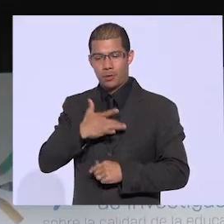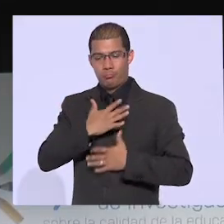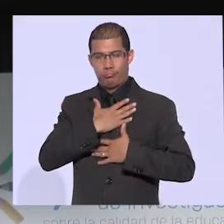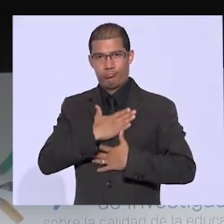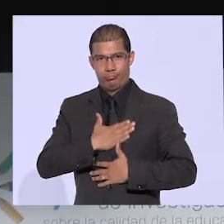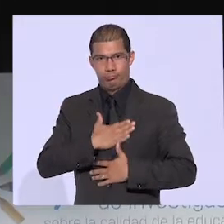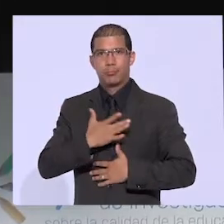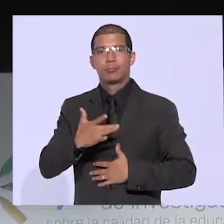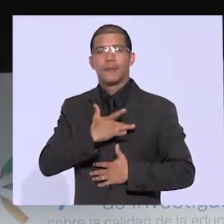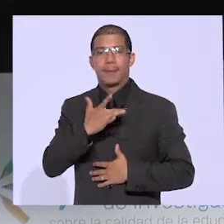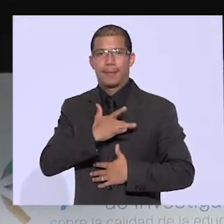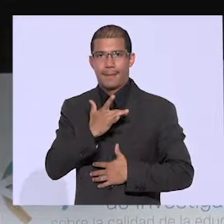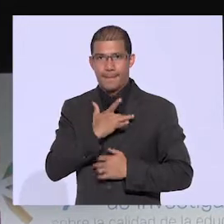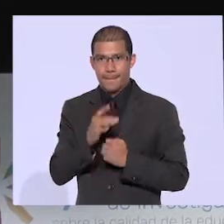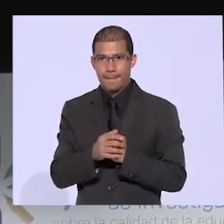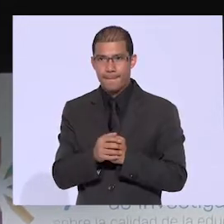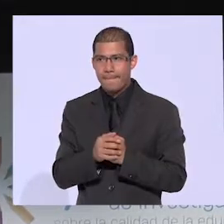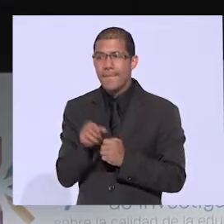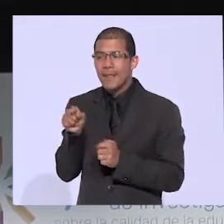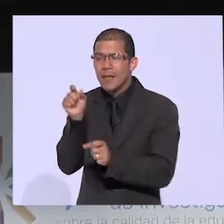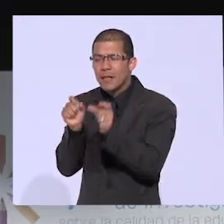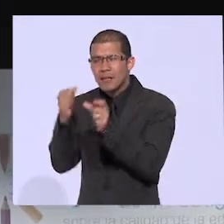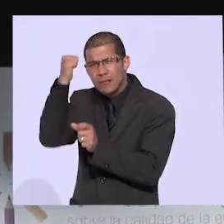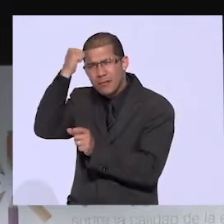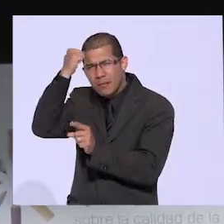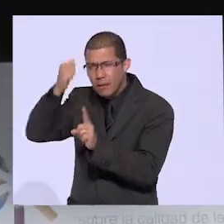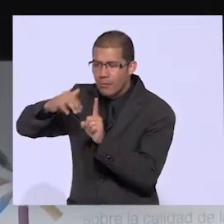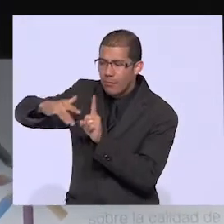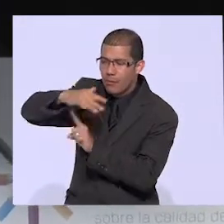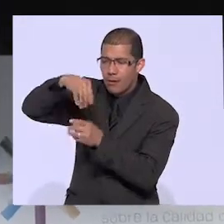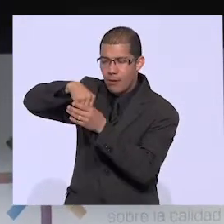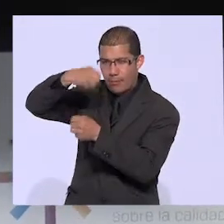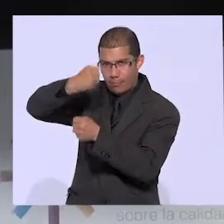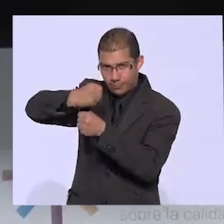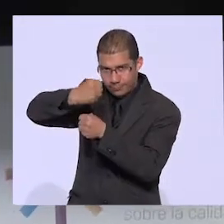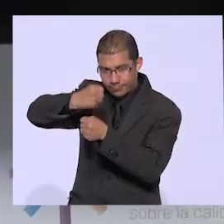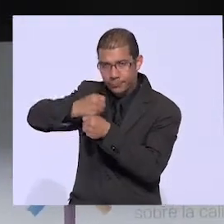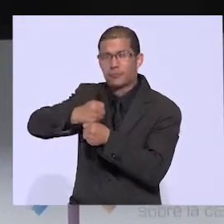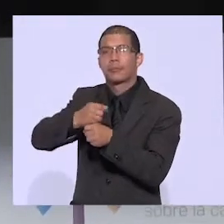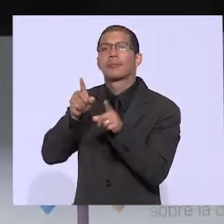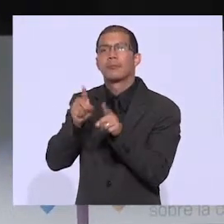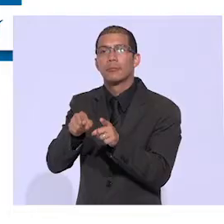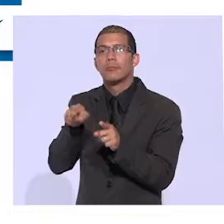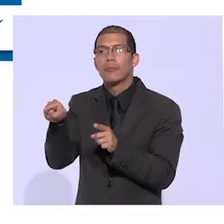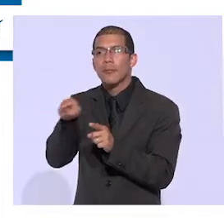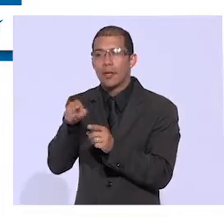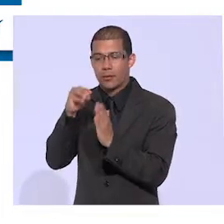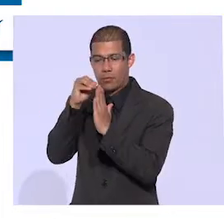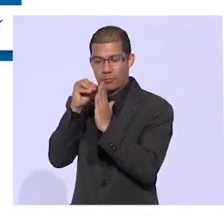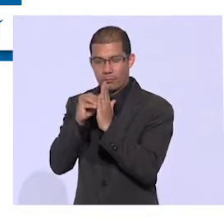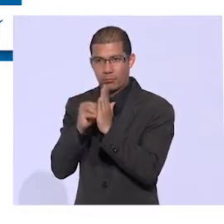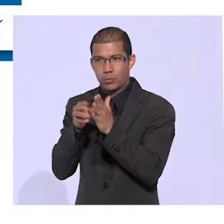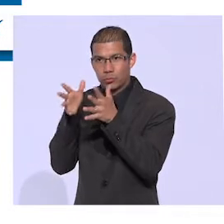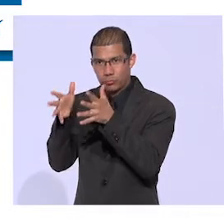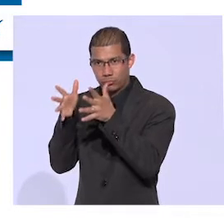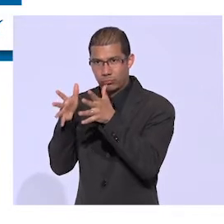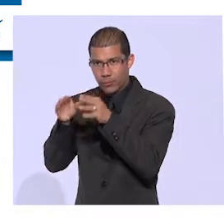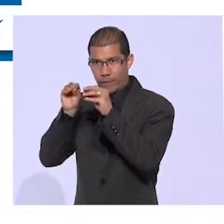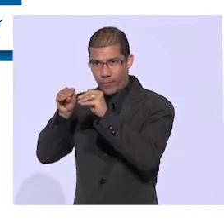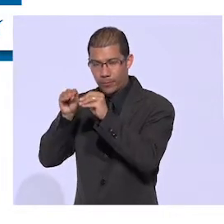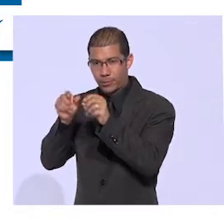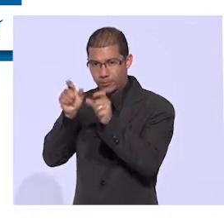labor docente como del entorno laboral, la autoeficacia tanto en contenidos como en docencia y la colaboración entre